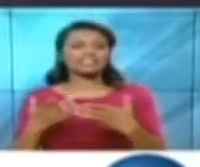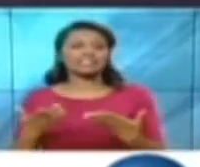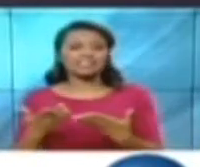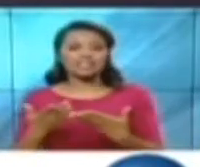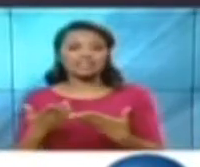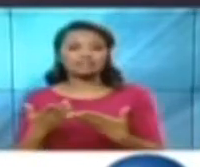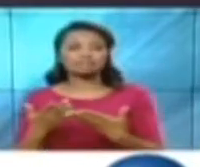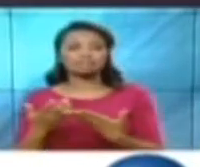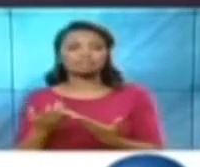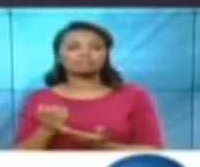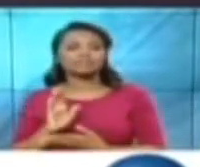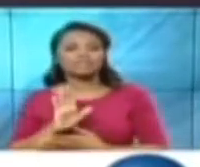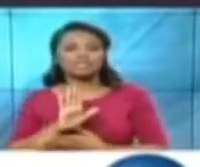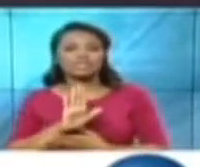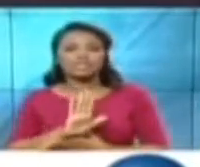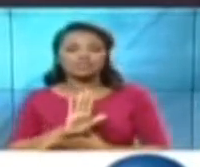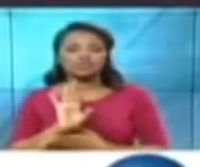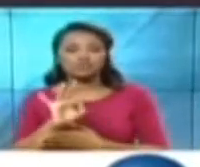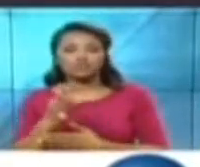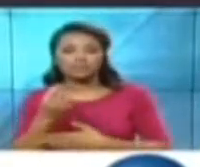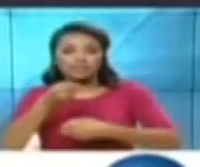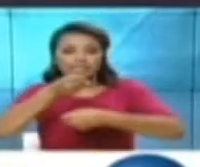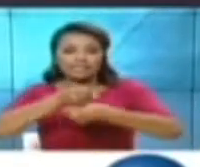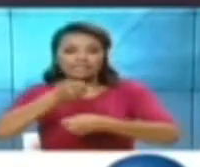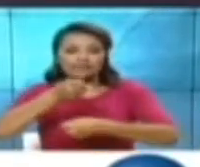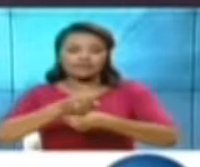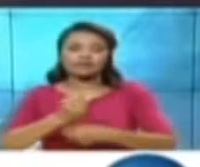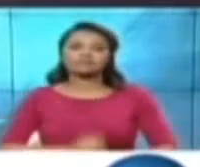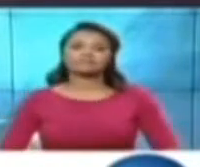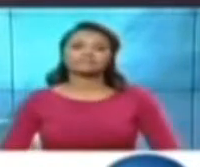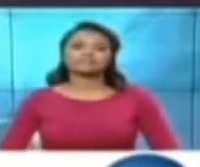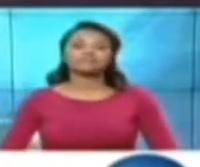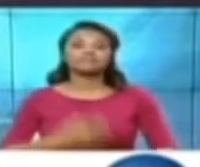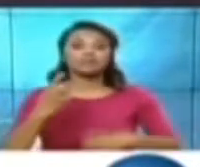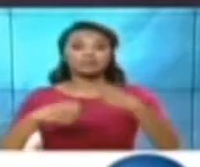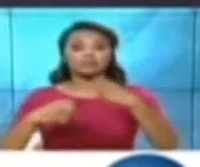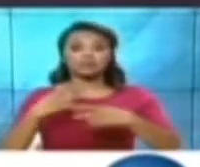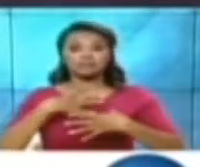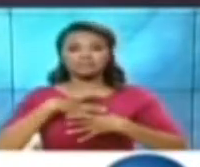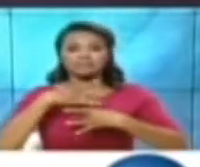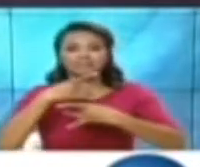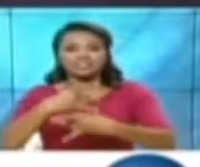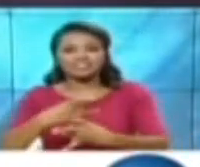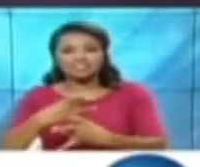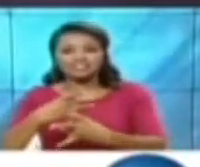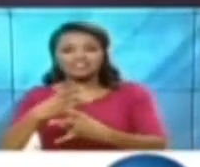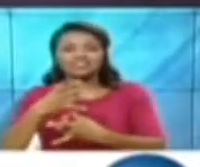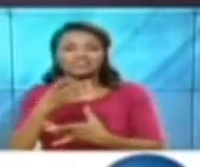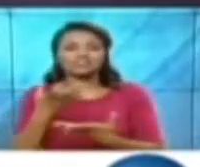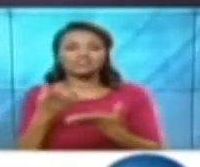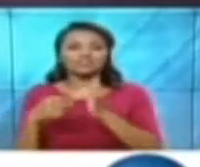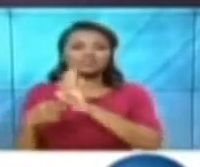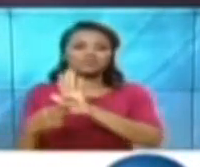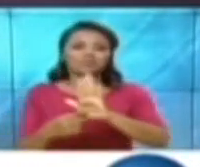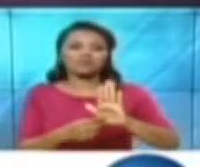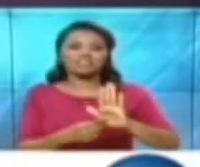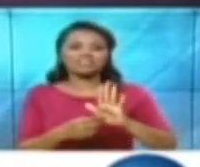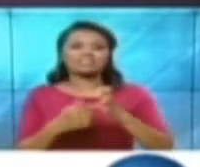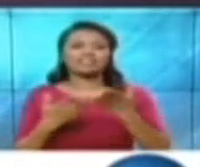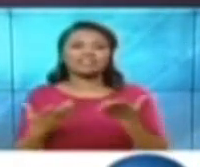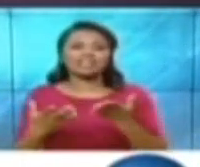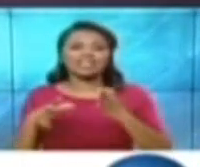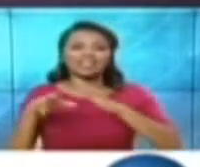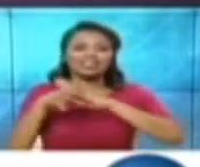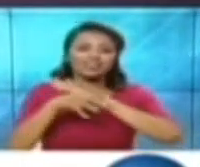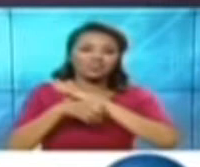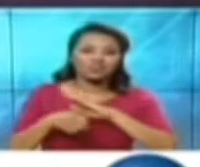neoliberal el problema de la salud pública implica claramente los robos